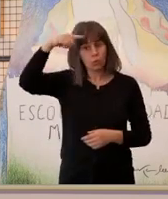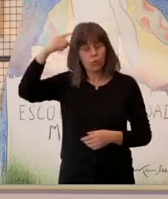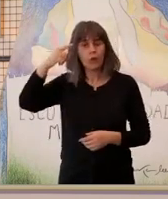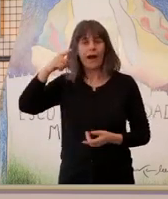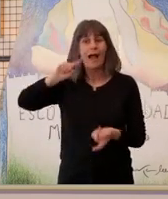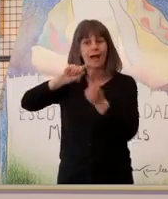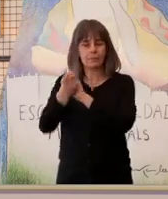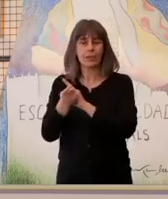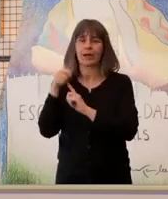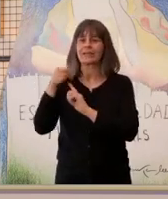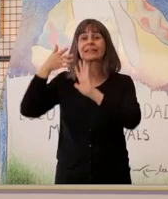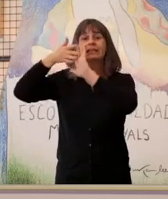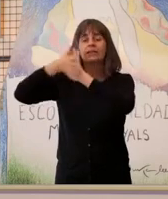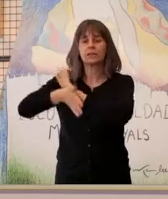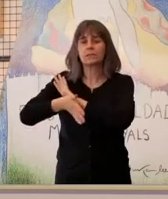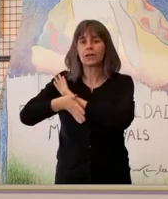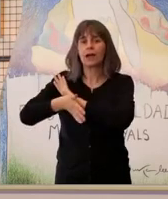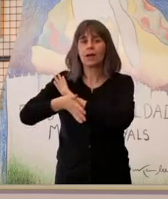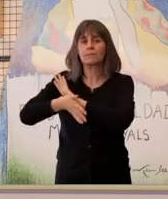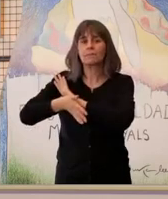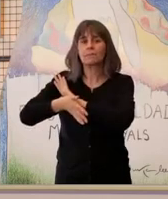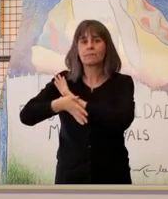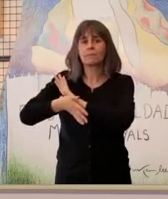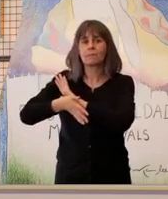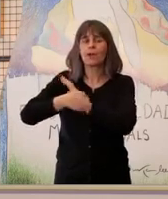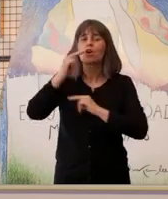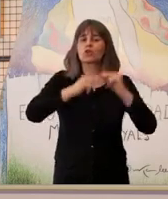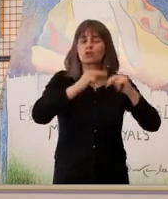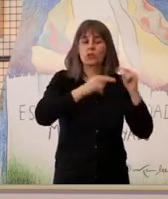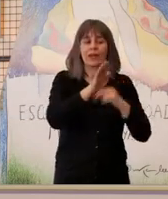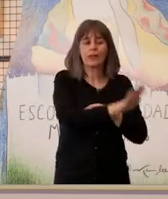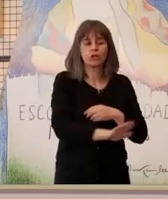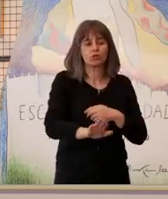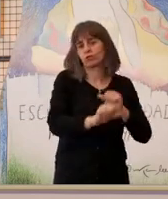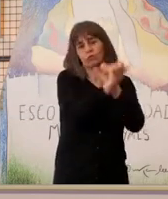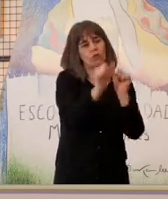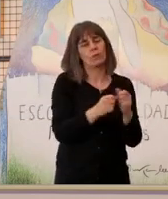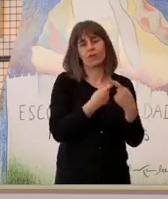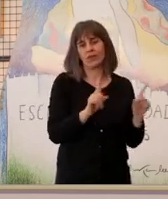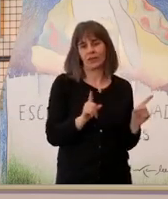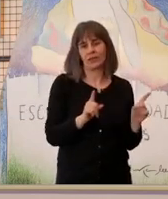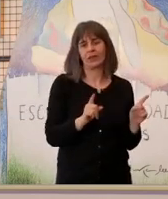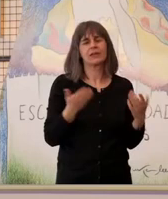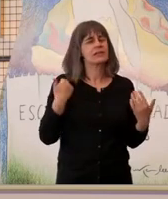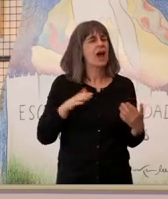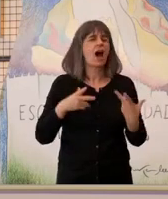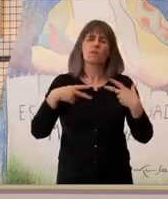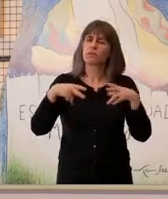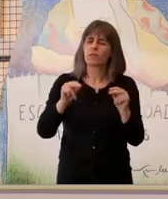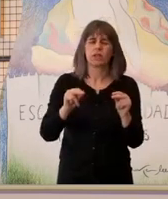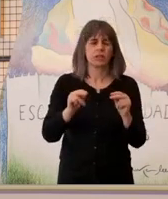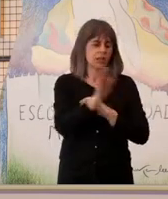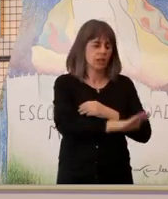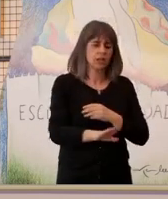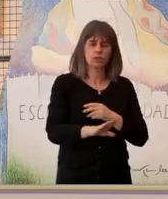significa y cambiar construir a los niños de otra manera dejar de una vez ya de construir